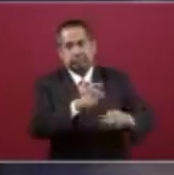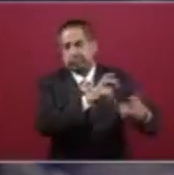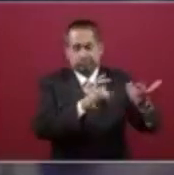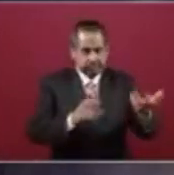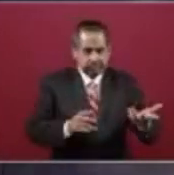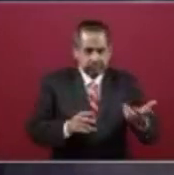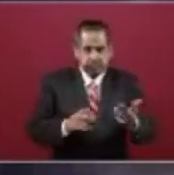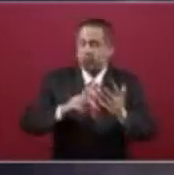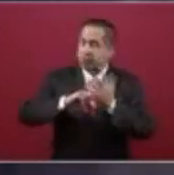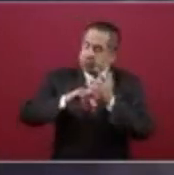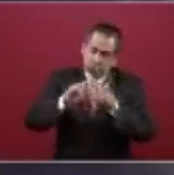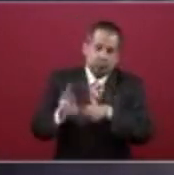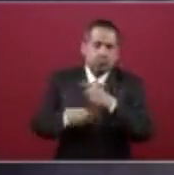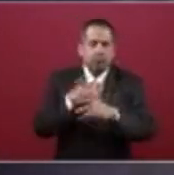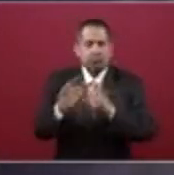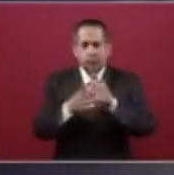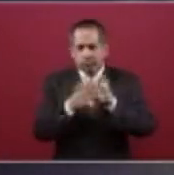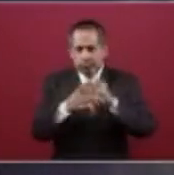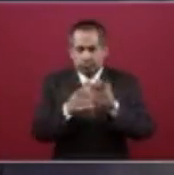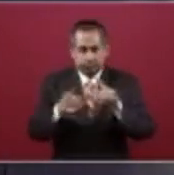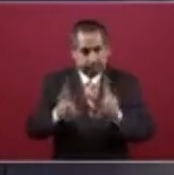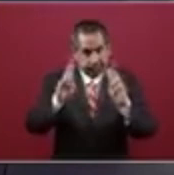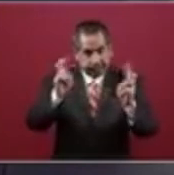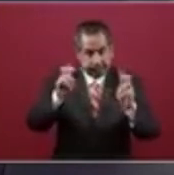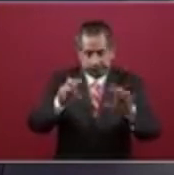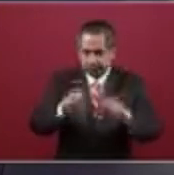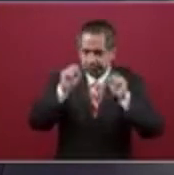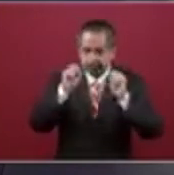Vamos a volver a retomar el tema,